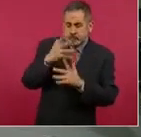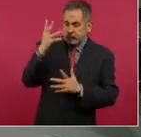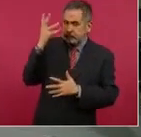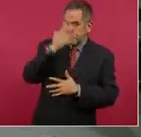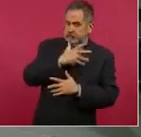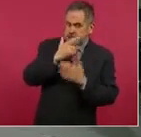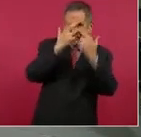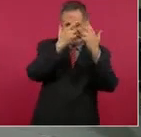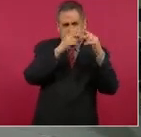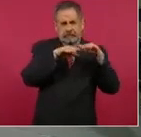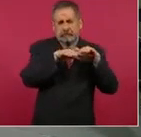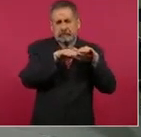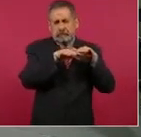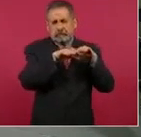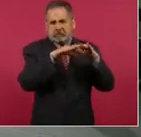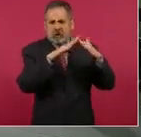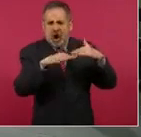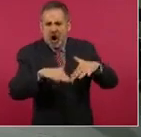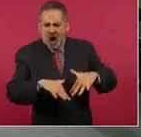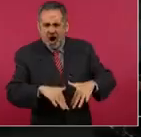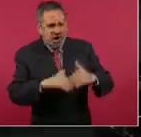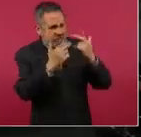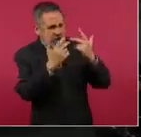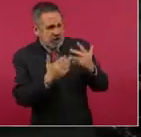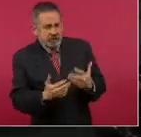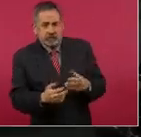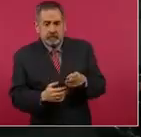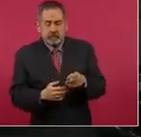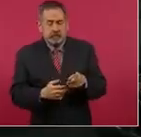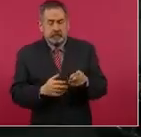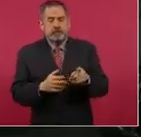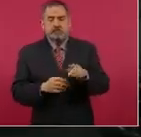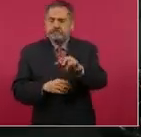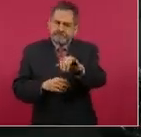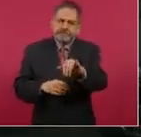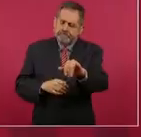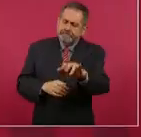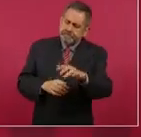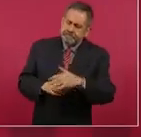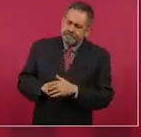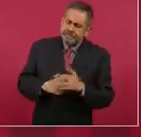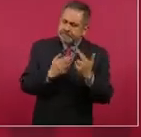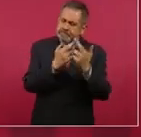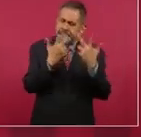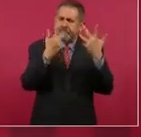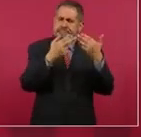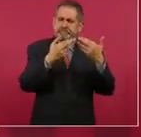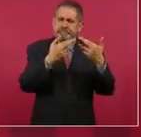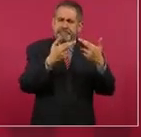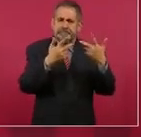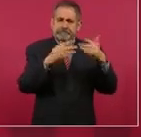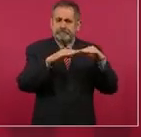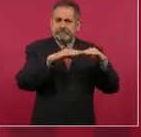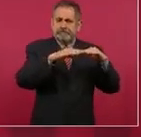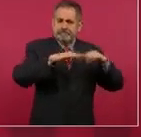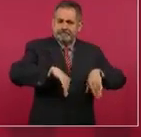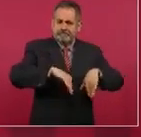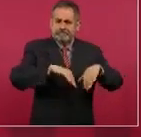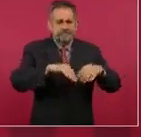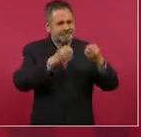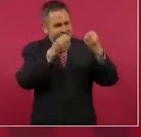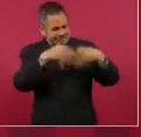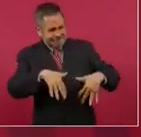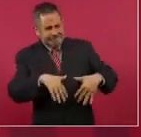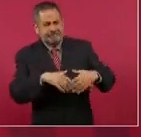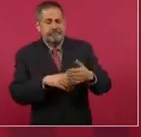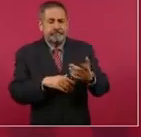impresionante, sí, como a la mitad se desplomó. Sí, se quebró a la mitad. Entonces